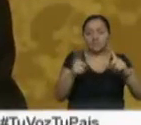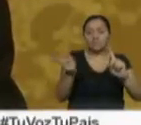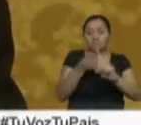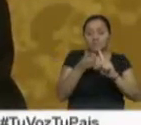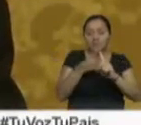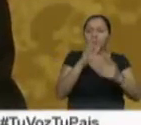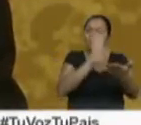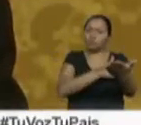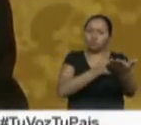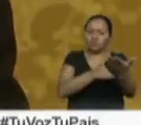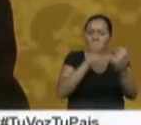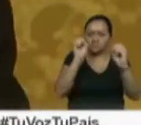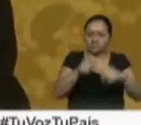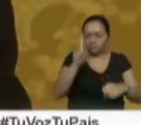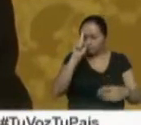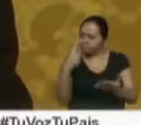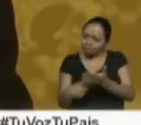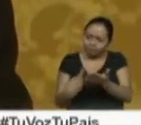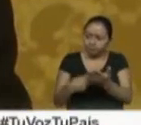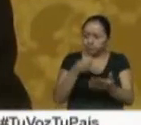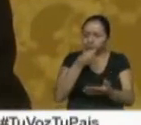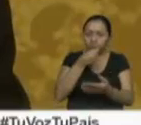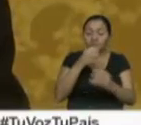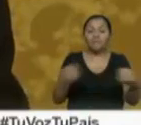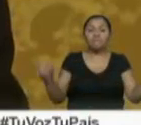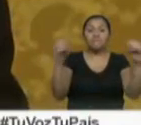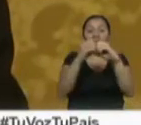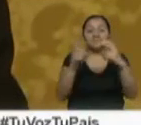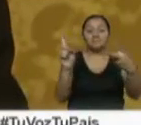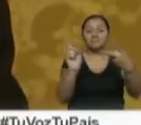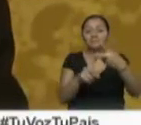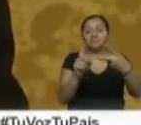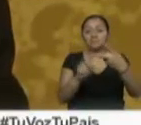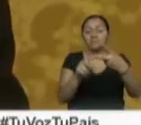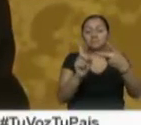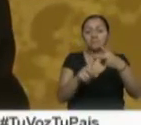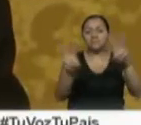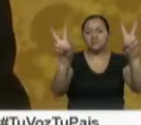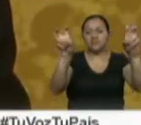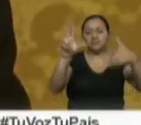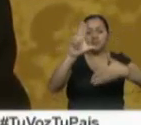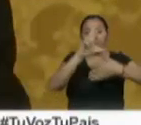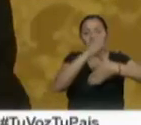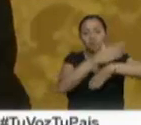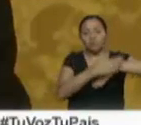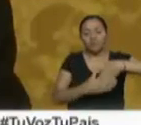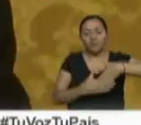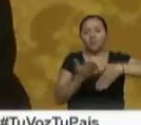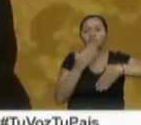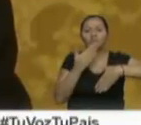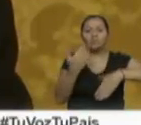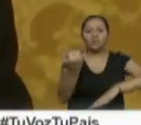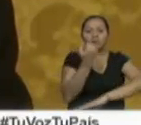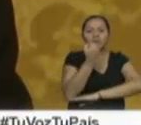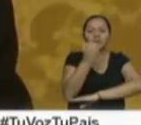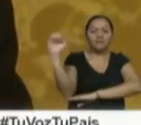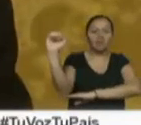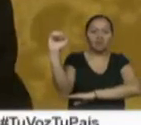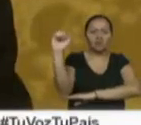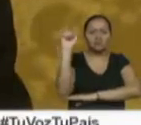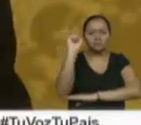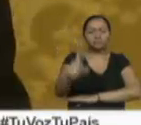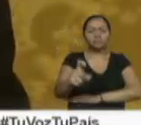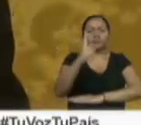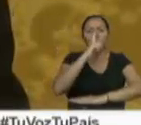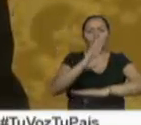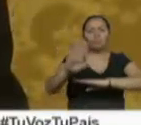el musical, y además el generado por el clima que imbuía al continente de espíritu rebelde y de